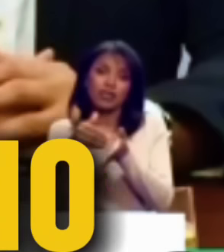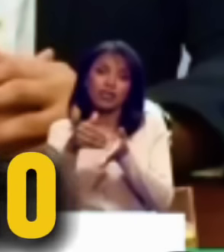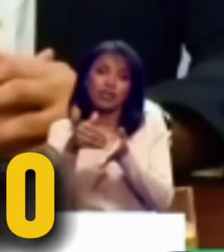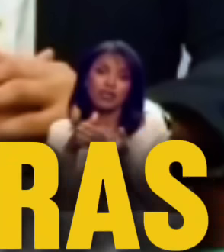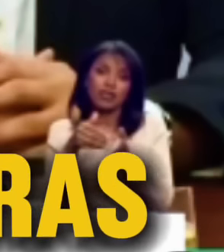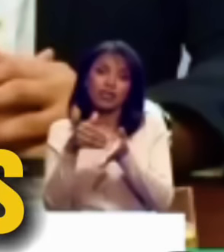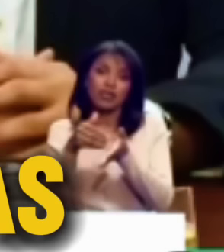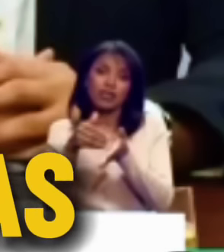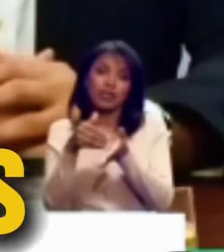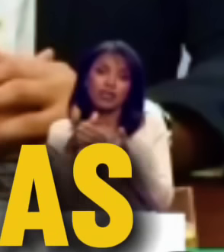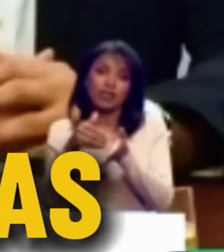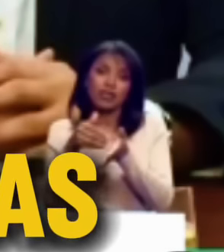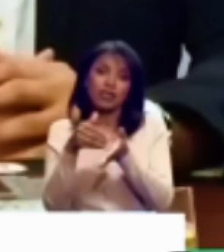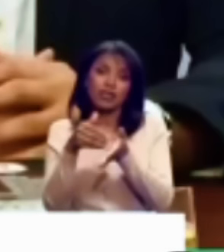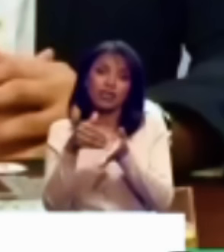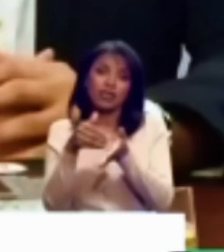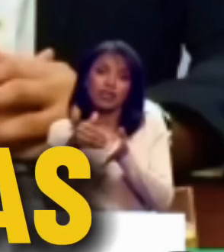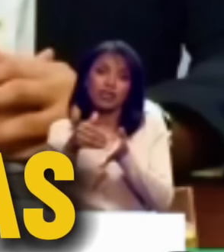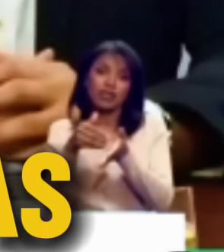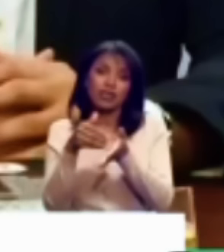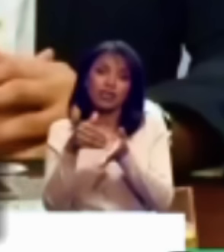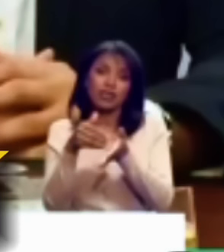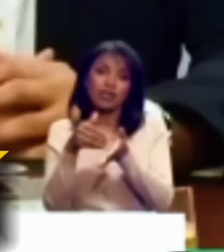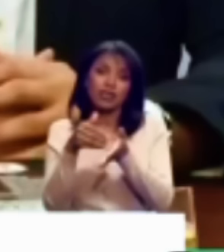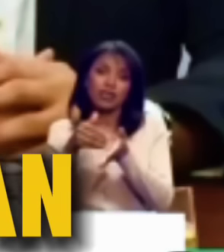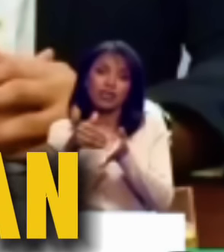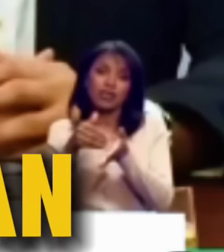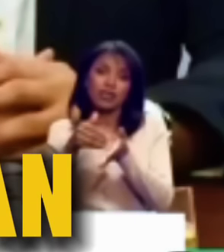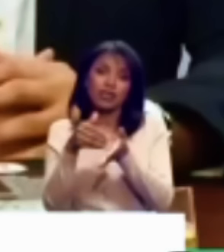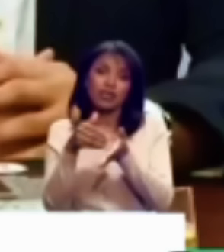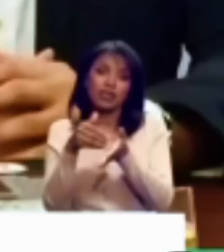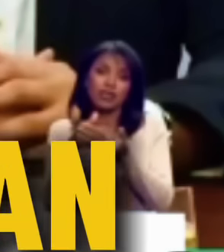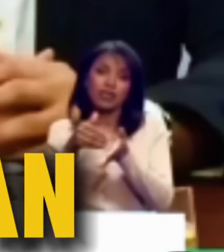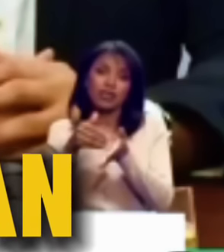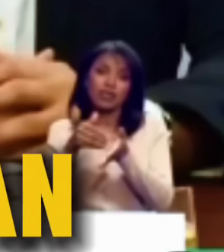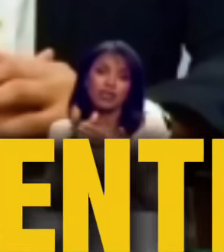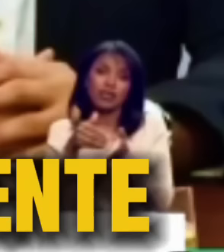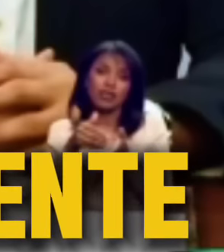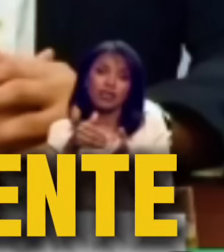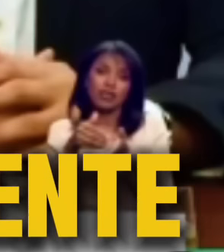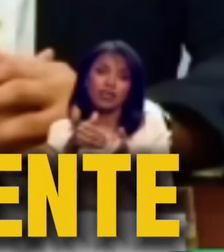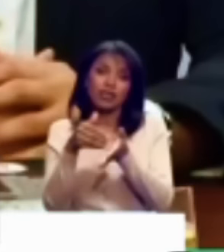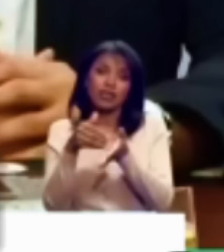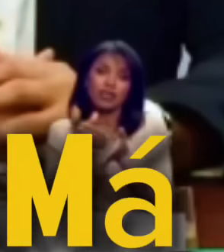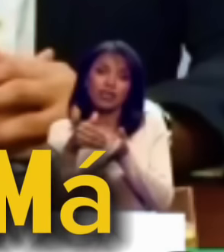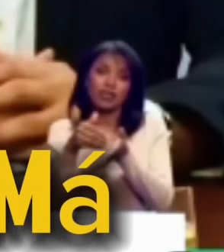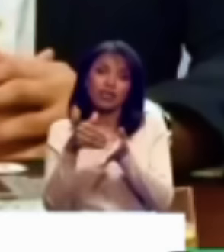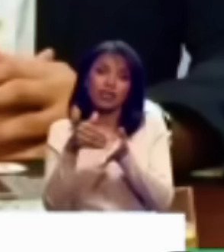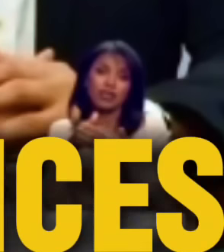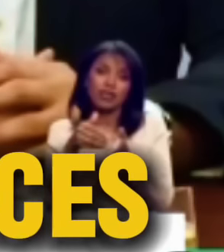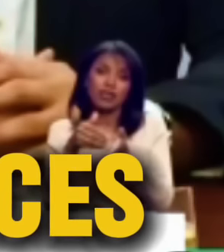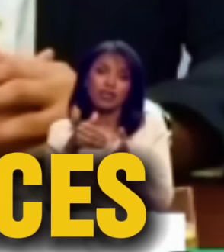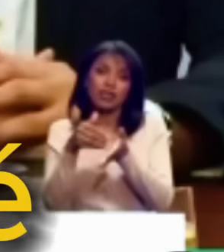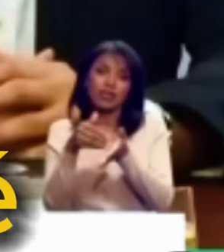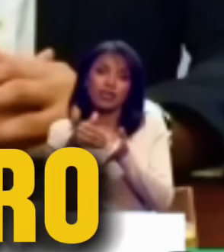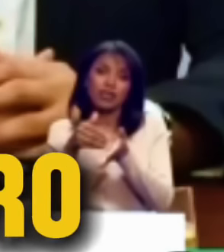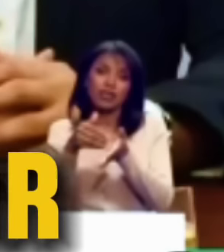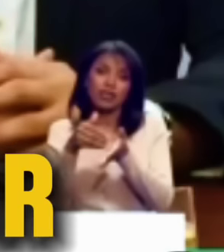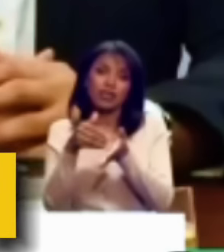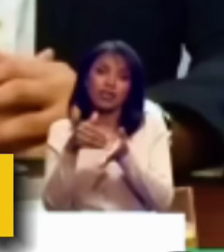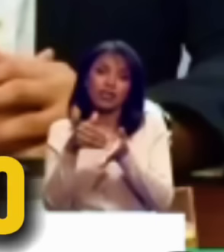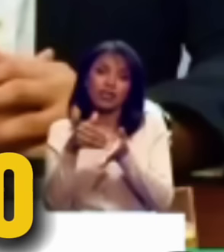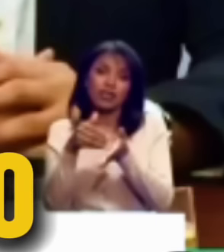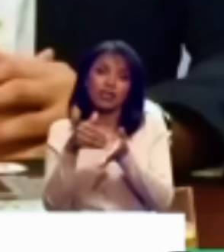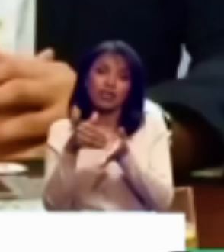el negocio socio. Mientras más ganas, más gastas. Cosas así pasan. pasan realmente en Panamá. Entonces, ¿qué quiero